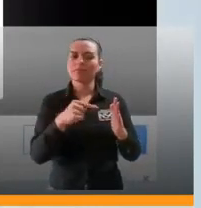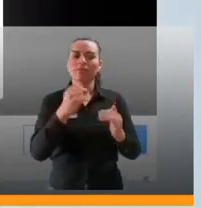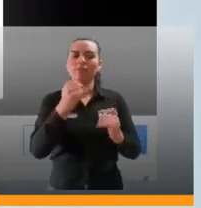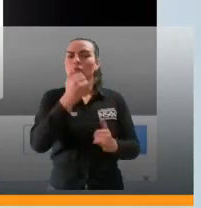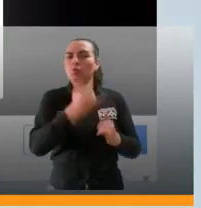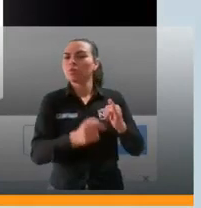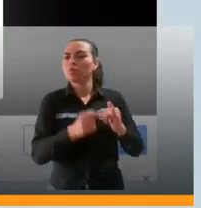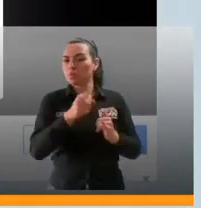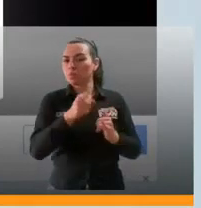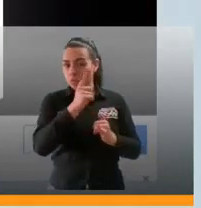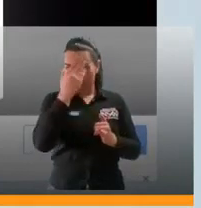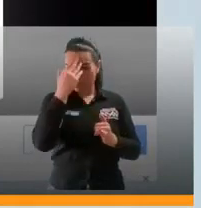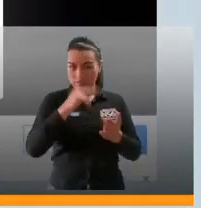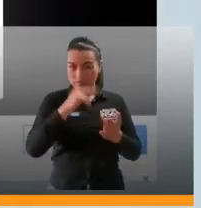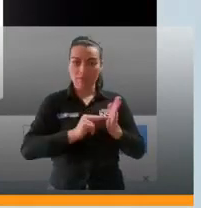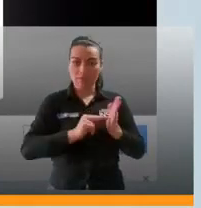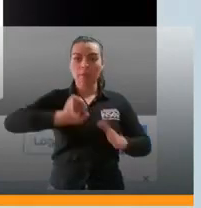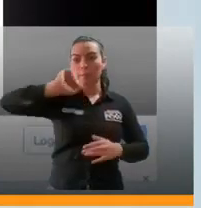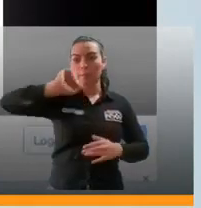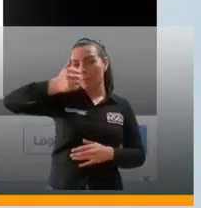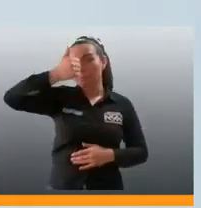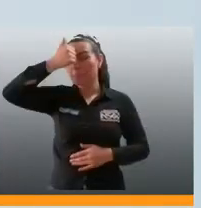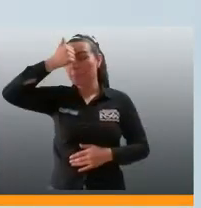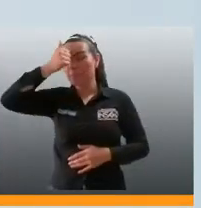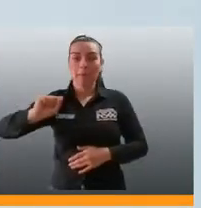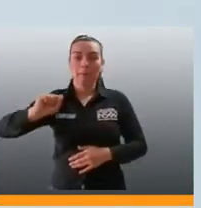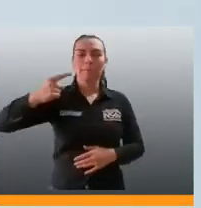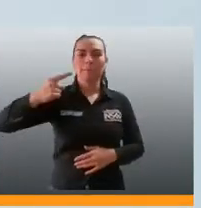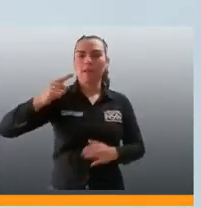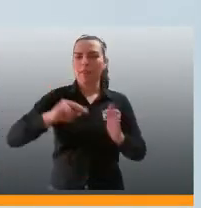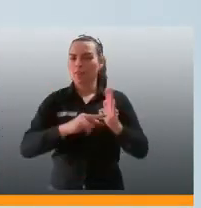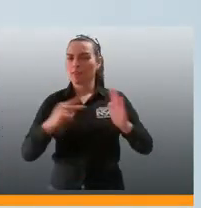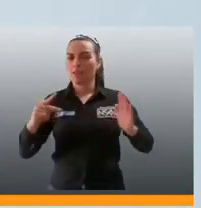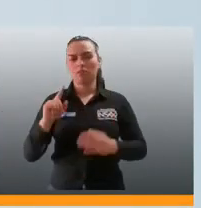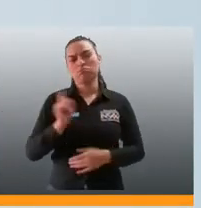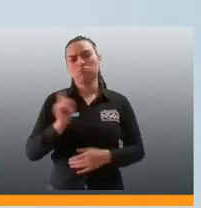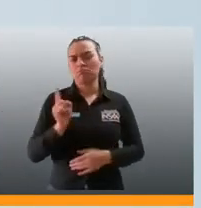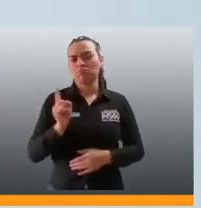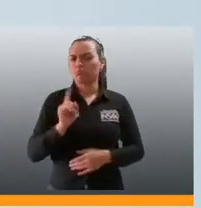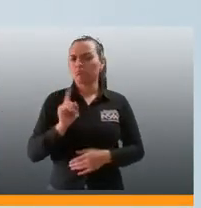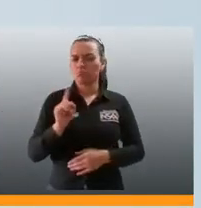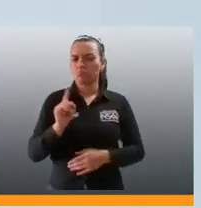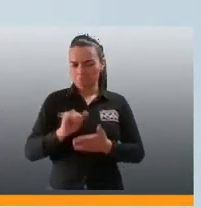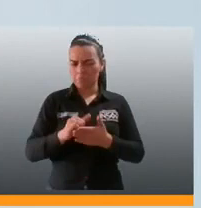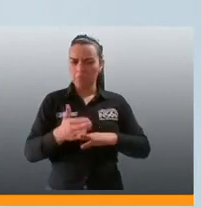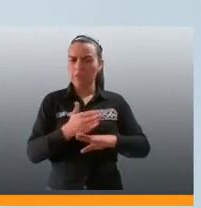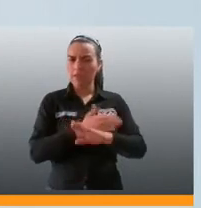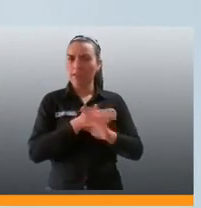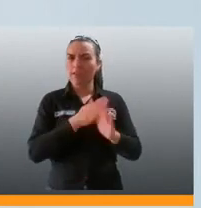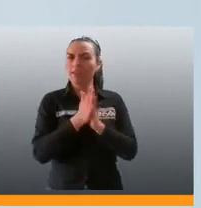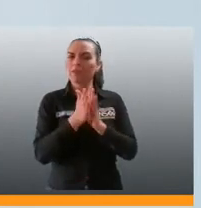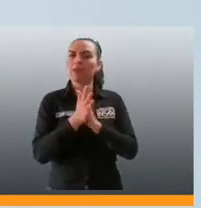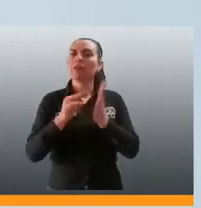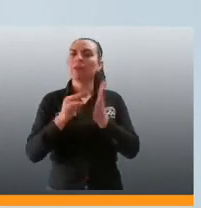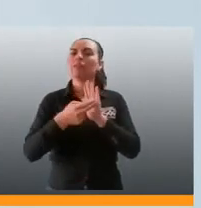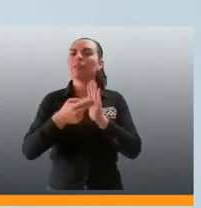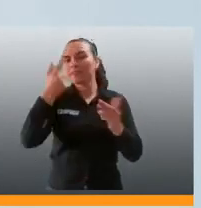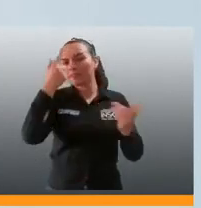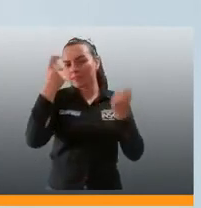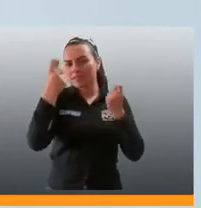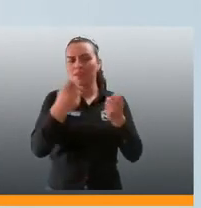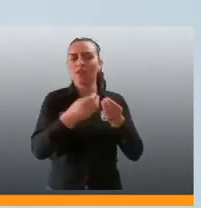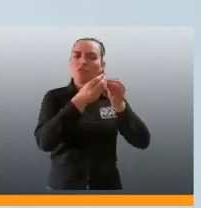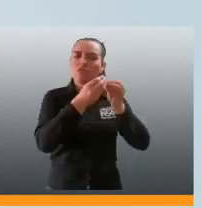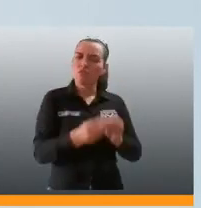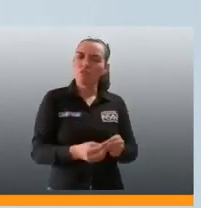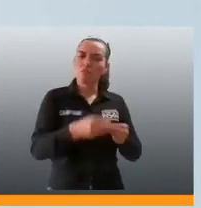tienen que ocupar el primer lugar, solamente como lo hemos creo que dicho en diferentes formas, estas son más un